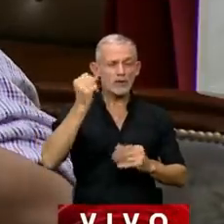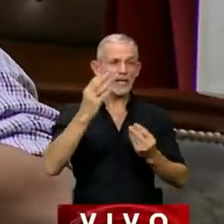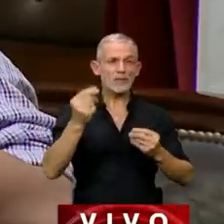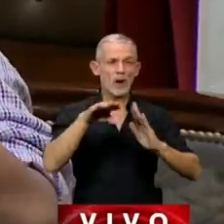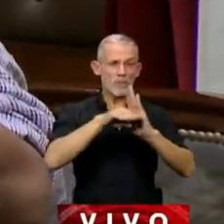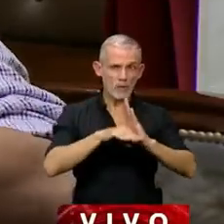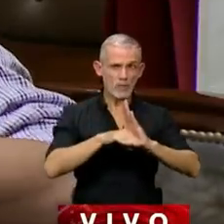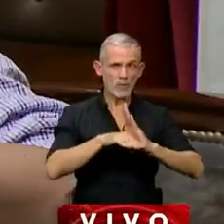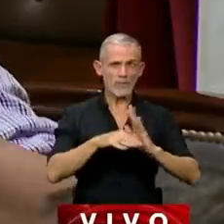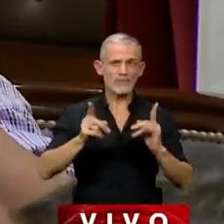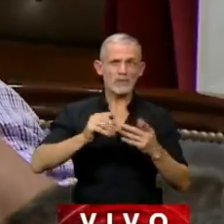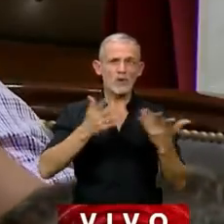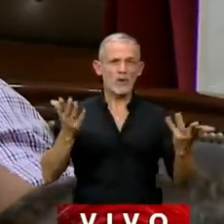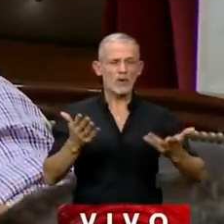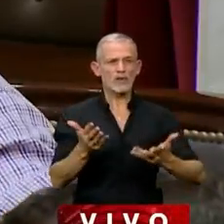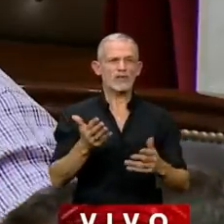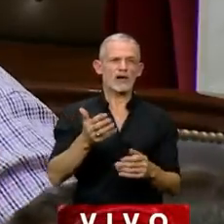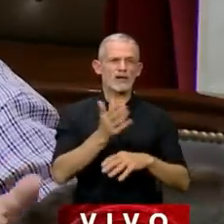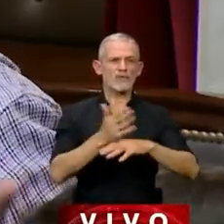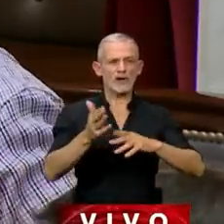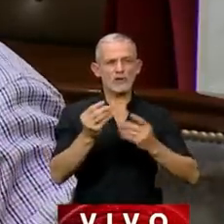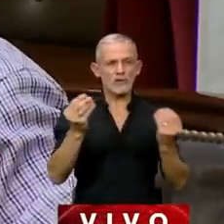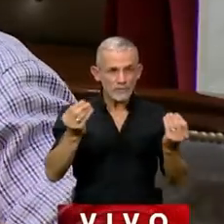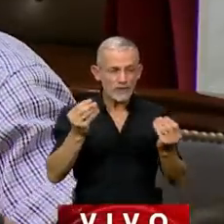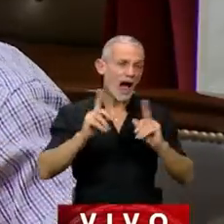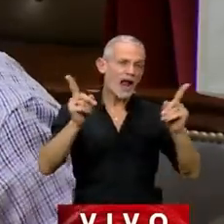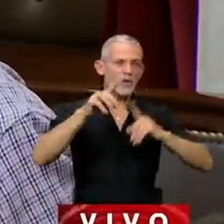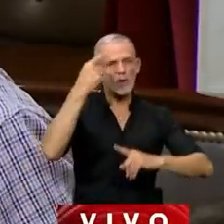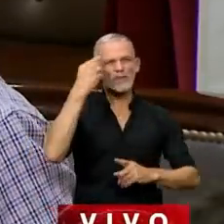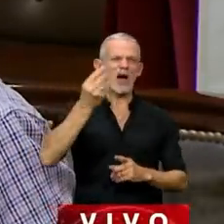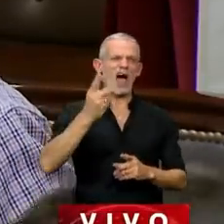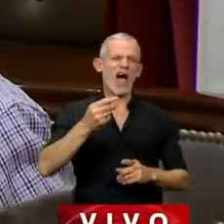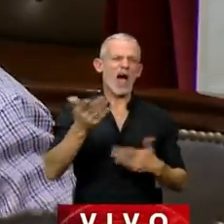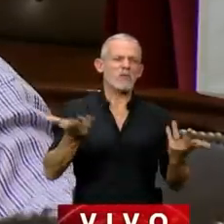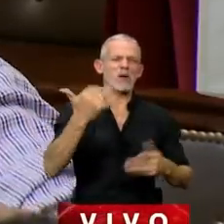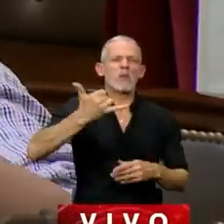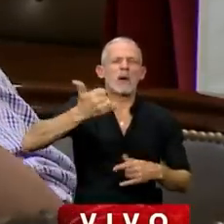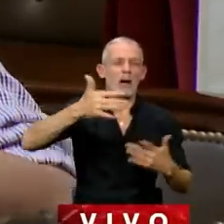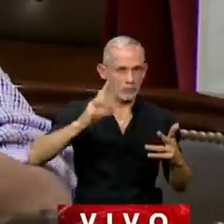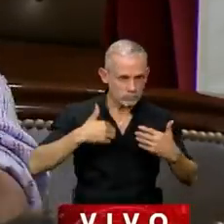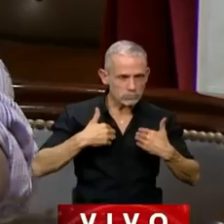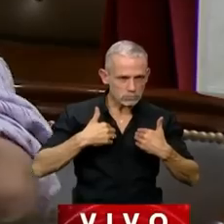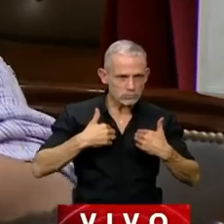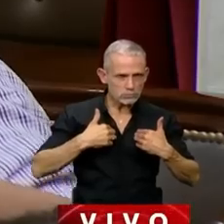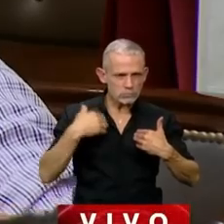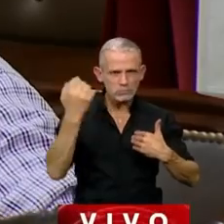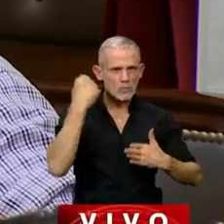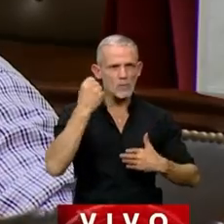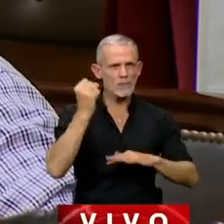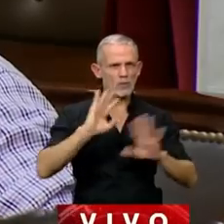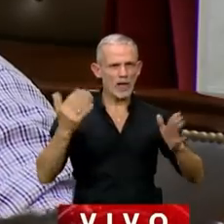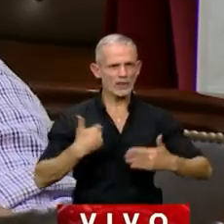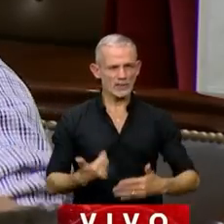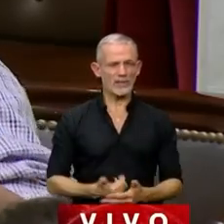esta medida que para quizá a algunos les parece sin importancia, para nosotros tiene un carácter